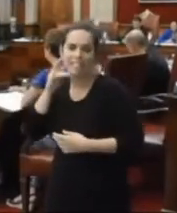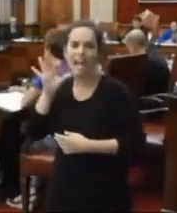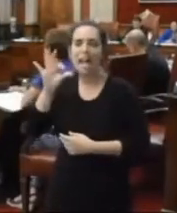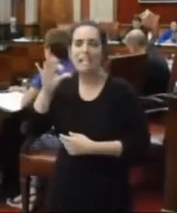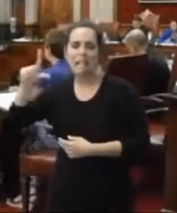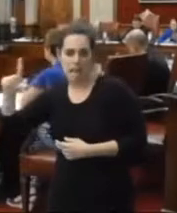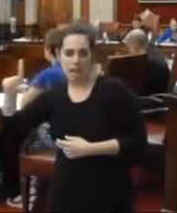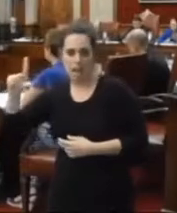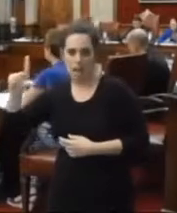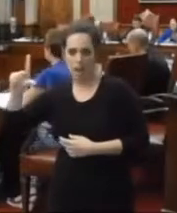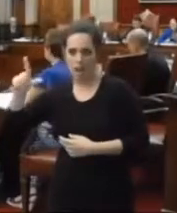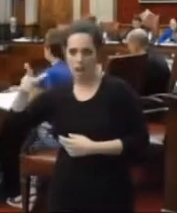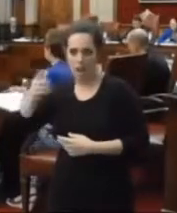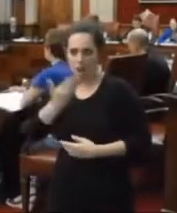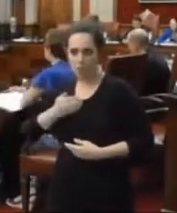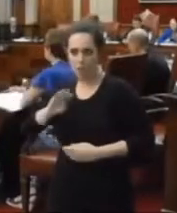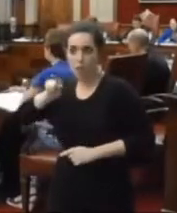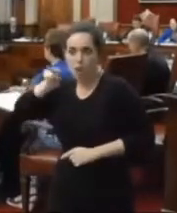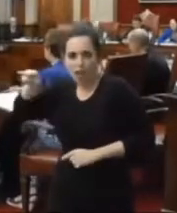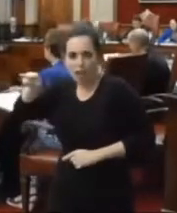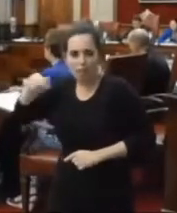casa había desaparecido.